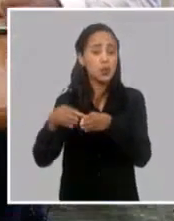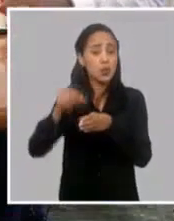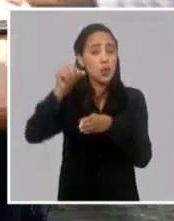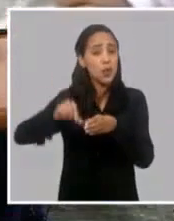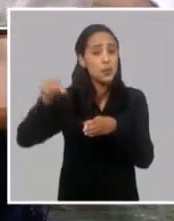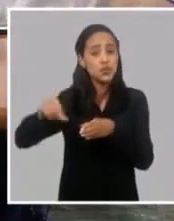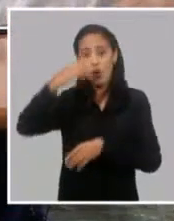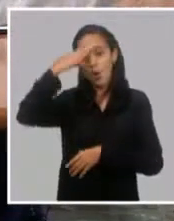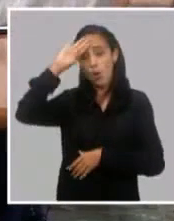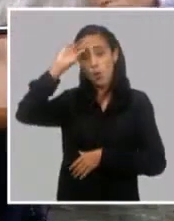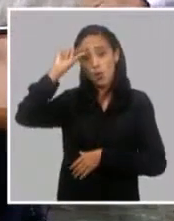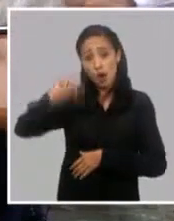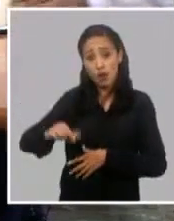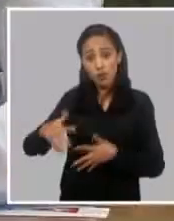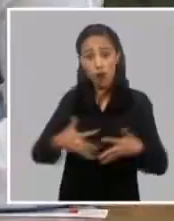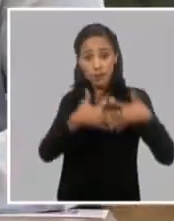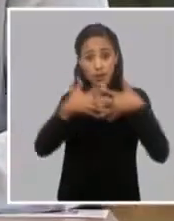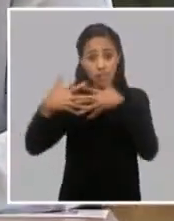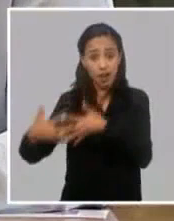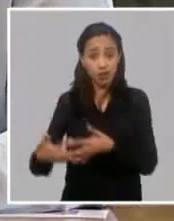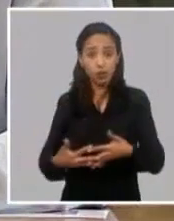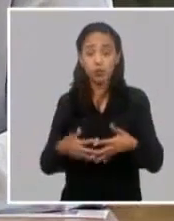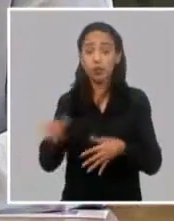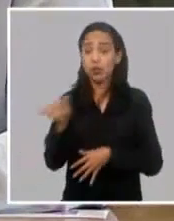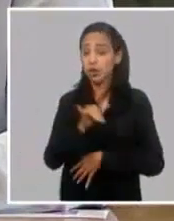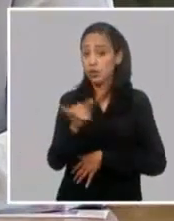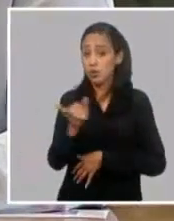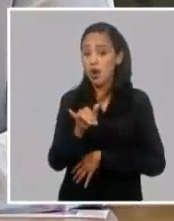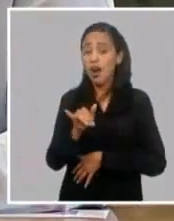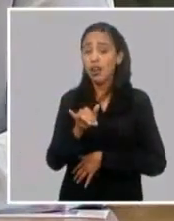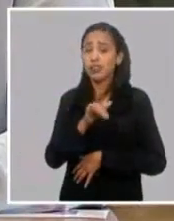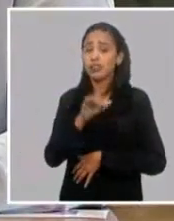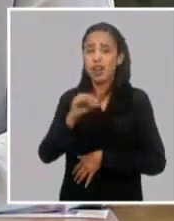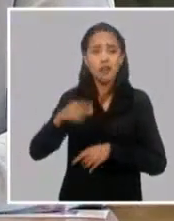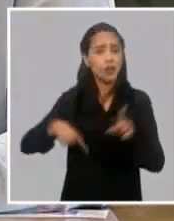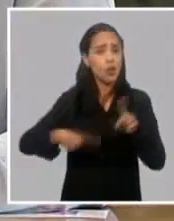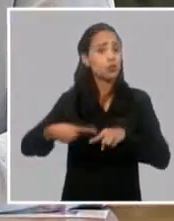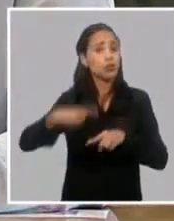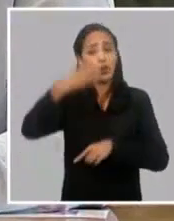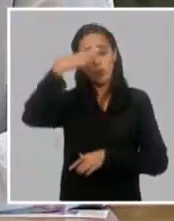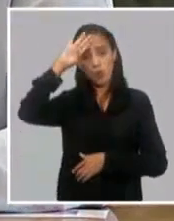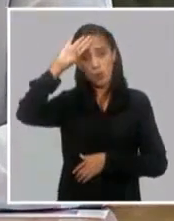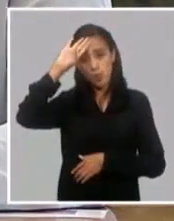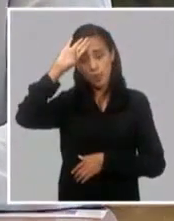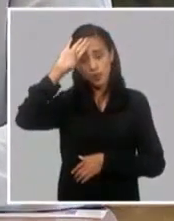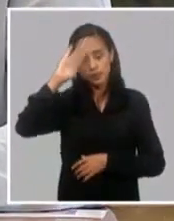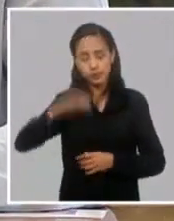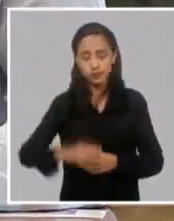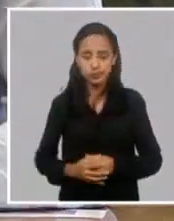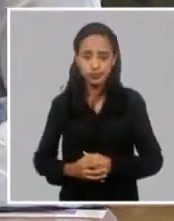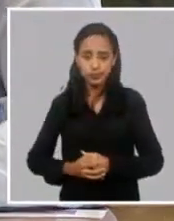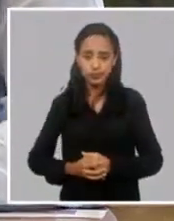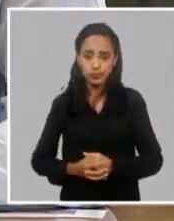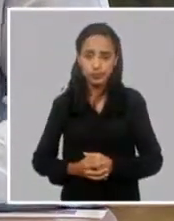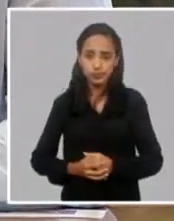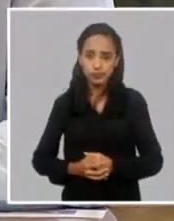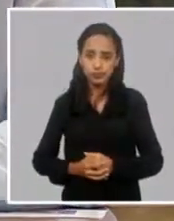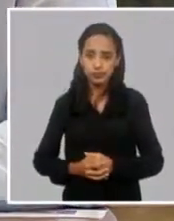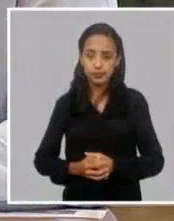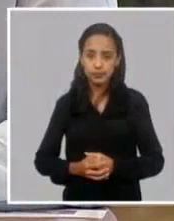cubano-americana. O sea, alrededor de eso han estado precisamente las principales